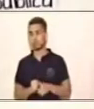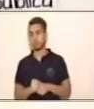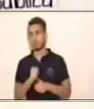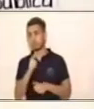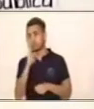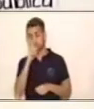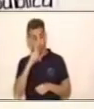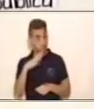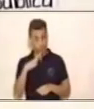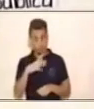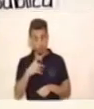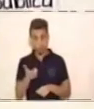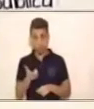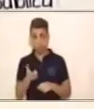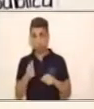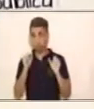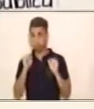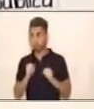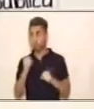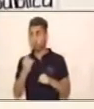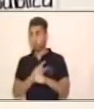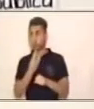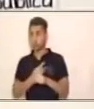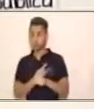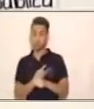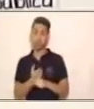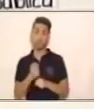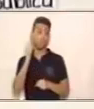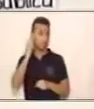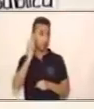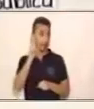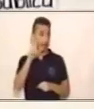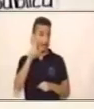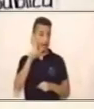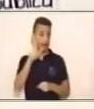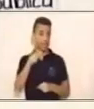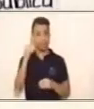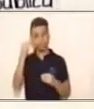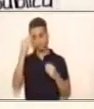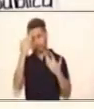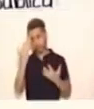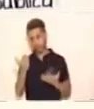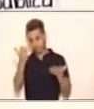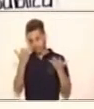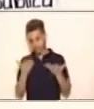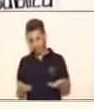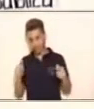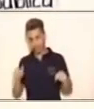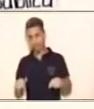tienes, puedes utilizar gel. Sobre todo, te agradezco haber